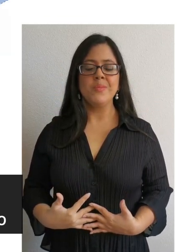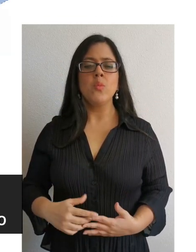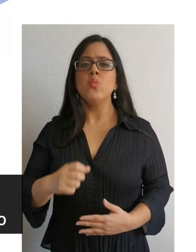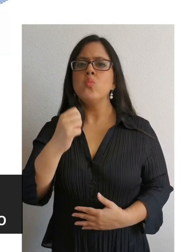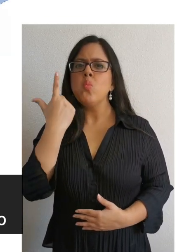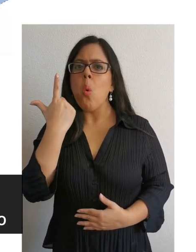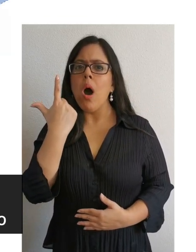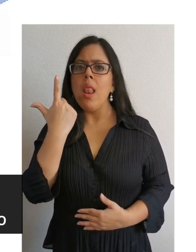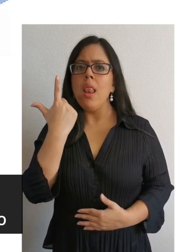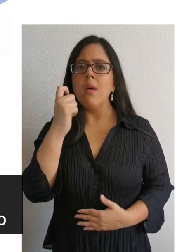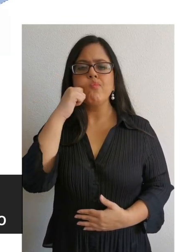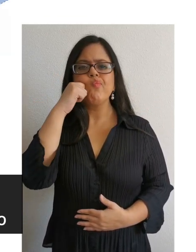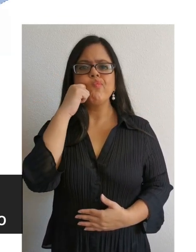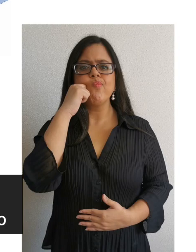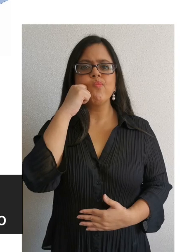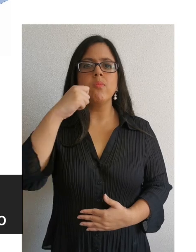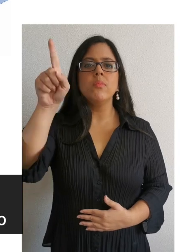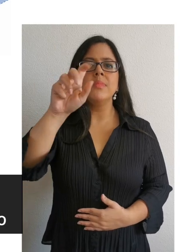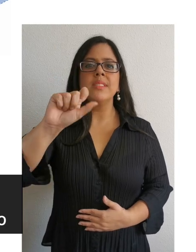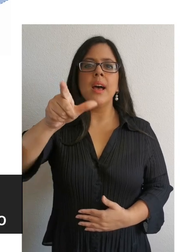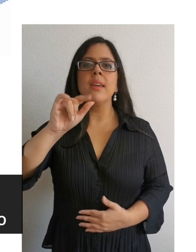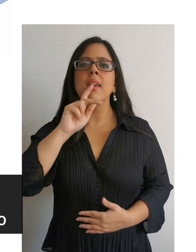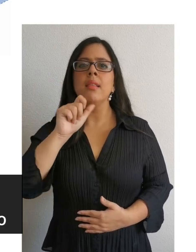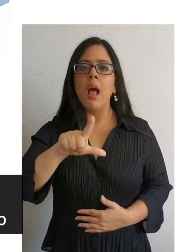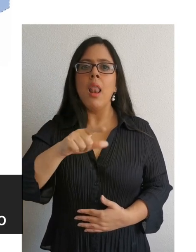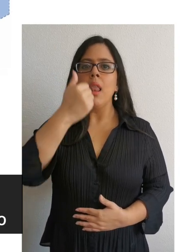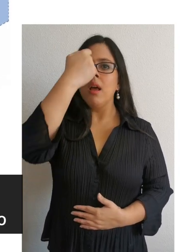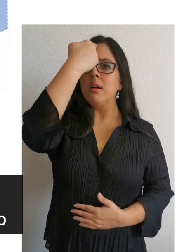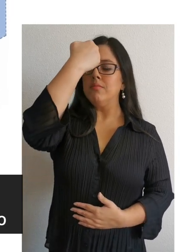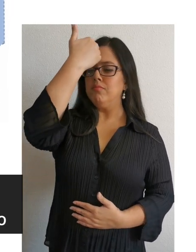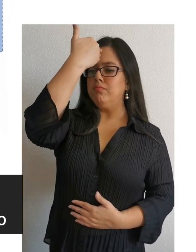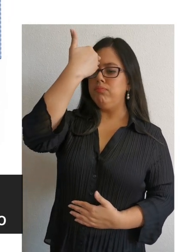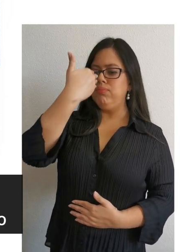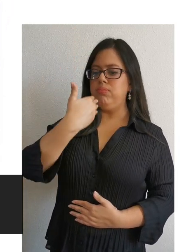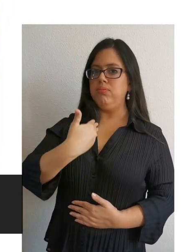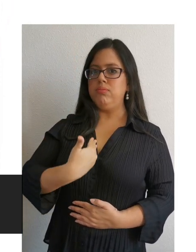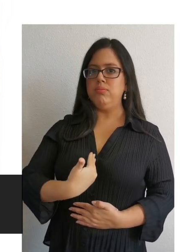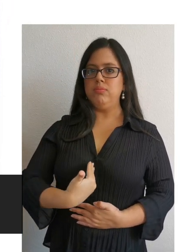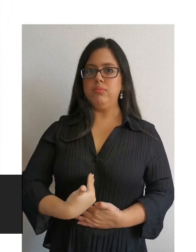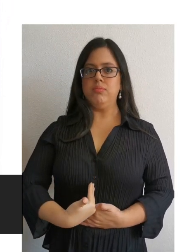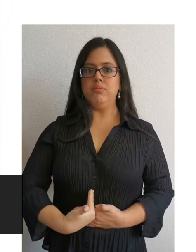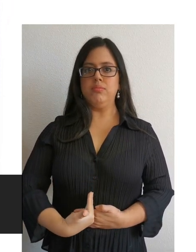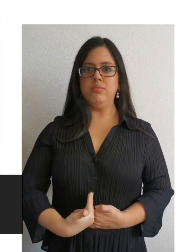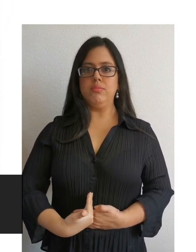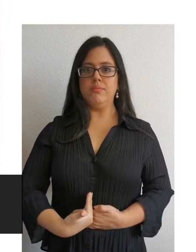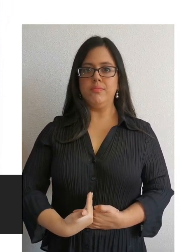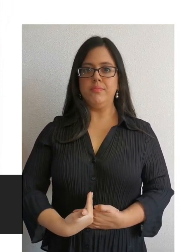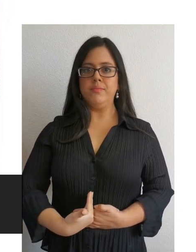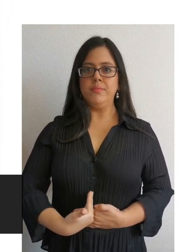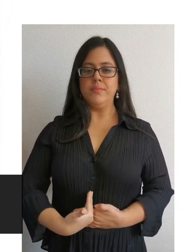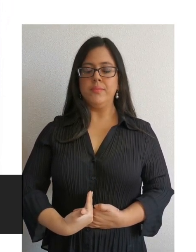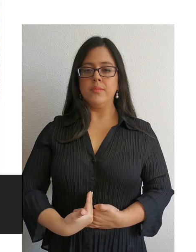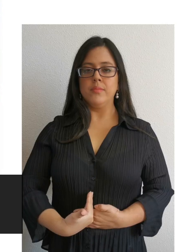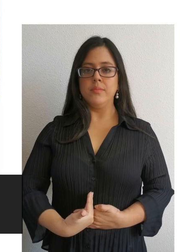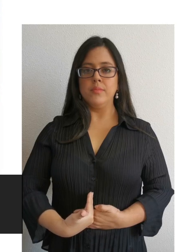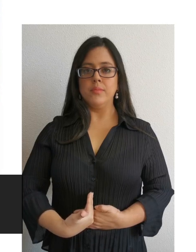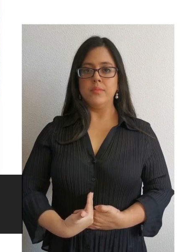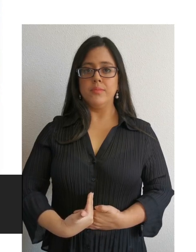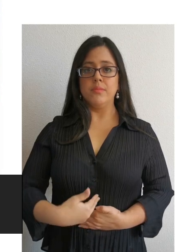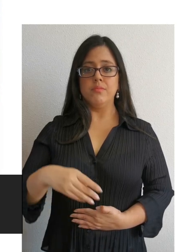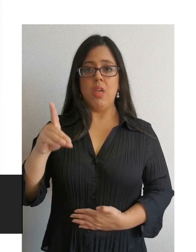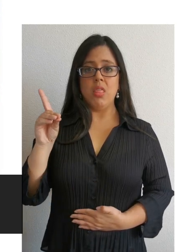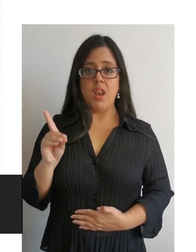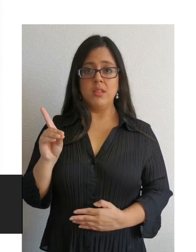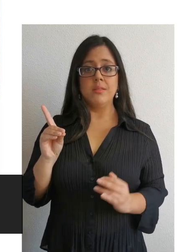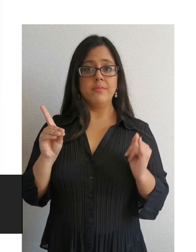El plano mediano o medio sagital corresponde a una línea imaginaria que divide al cuerpo humano en 2 partes asimétricas que se